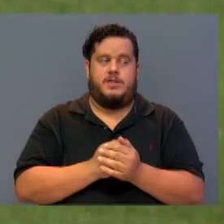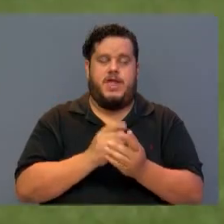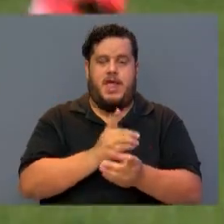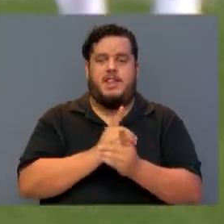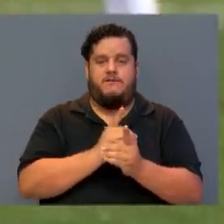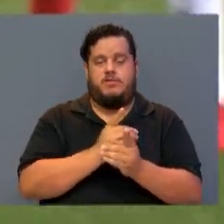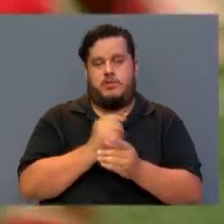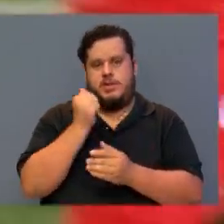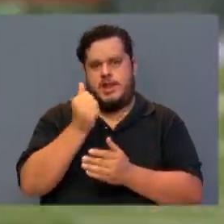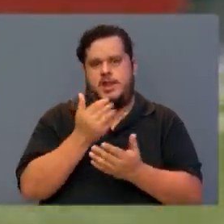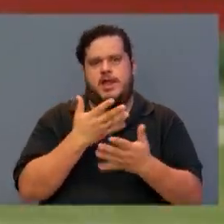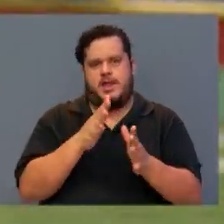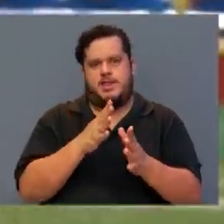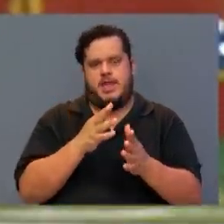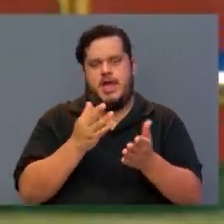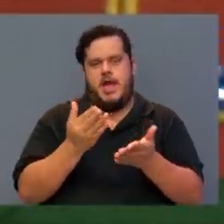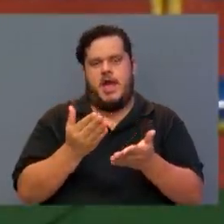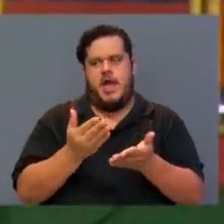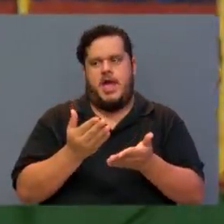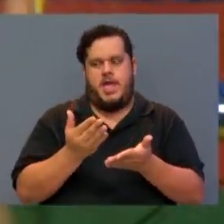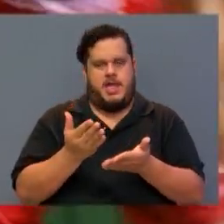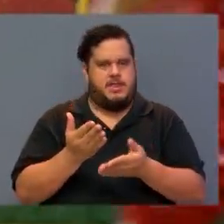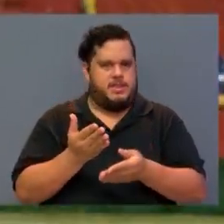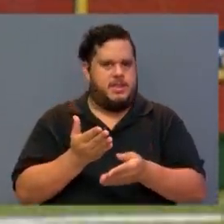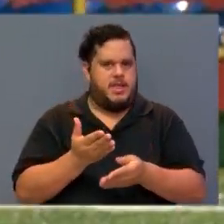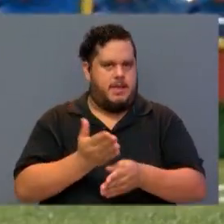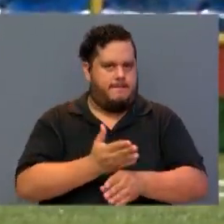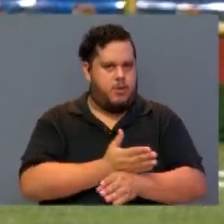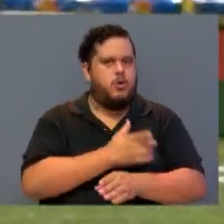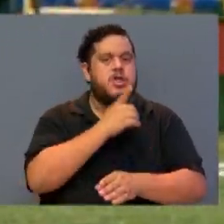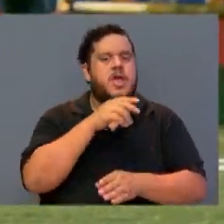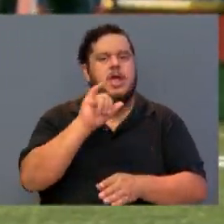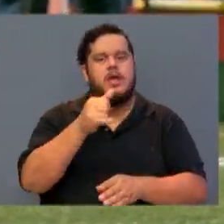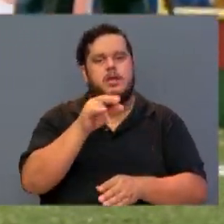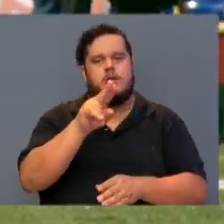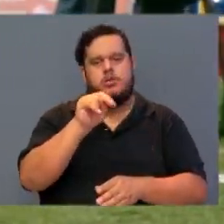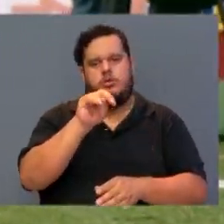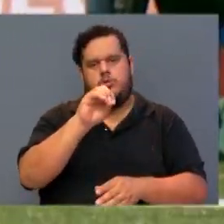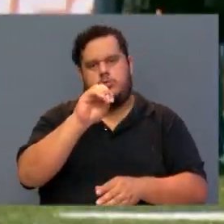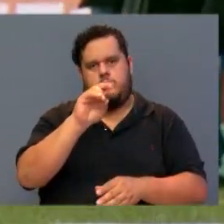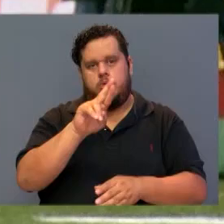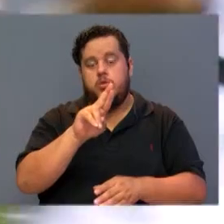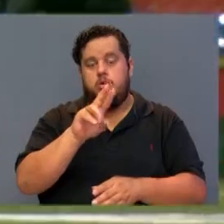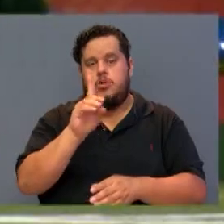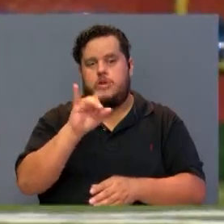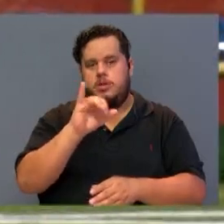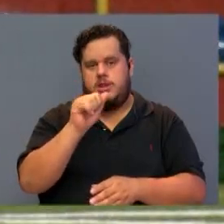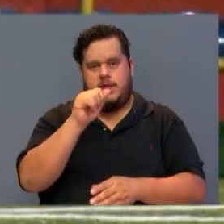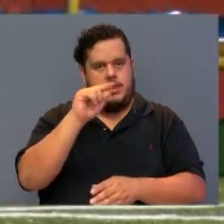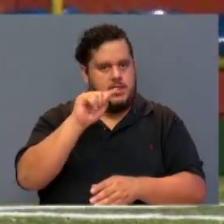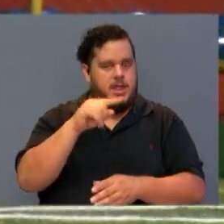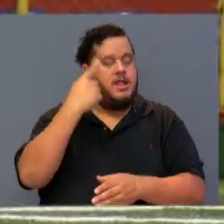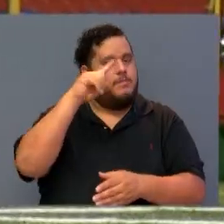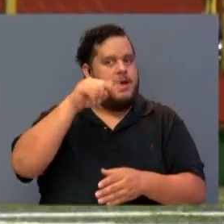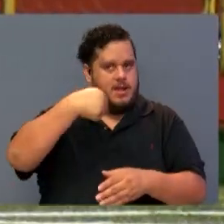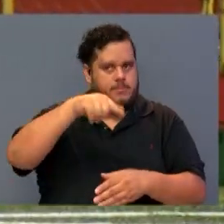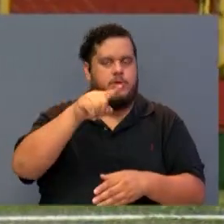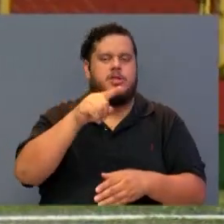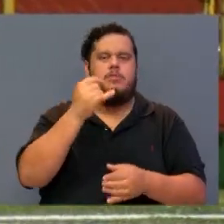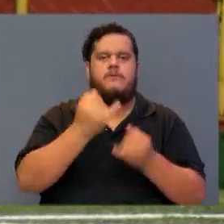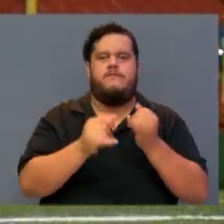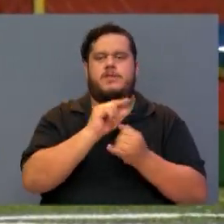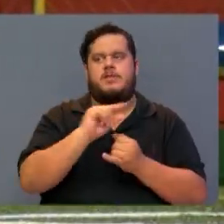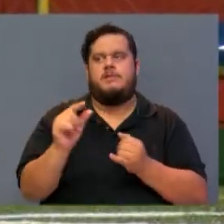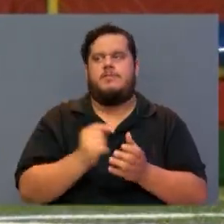Deportiva Alajuelense, que por cierto ya recuperó a Junior Díaz para el próximo fin de semana, la liga, no, para, sí, para el